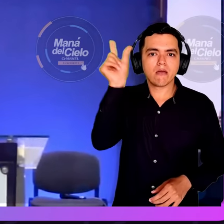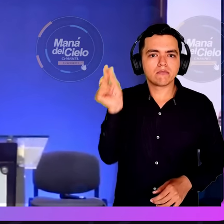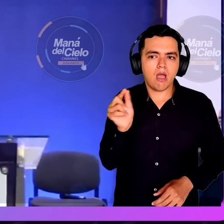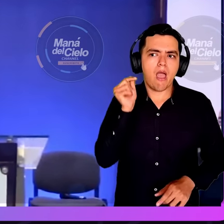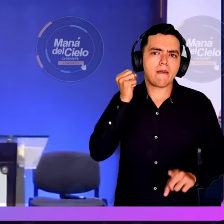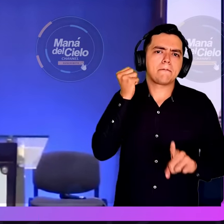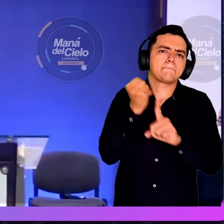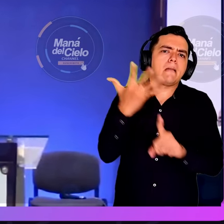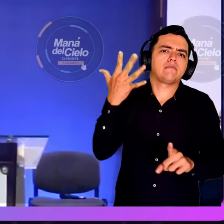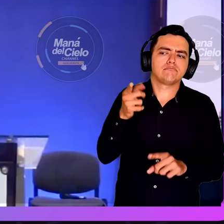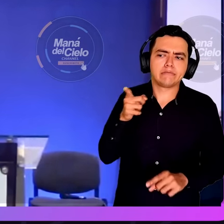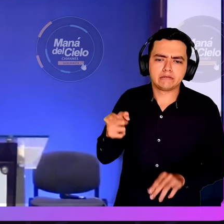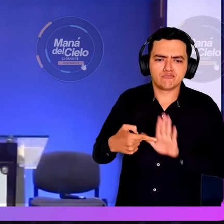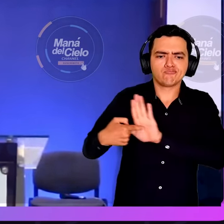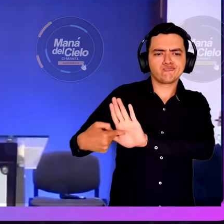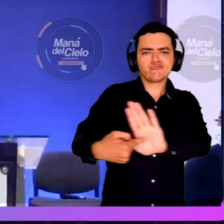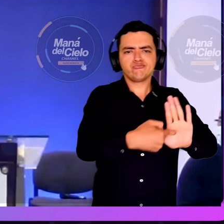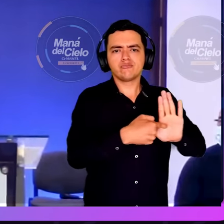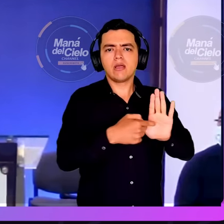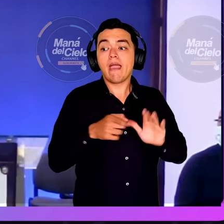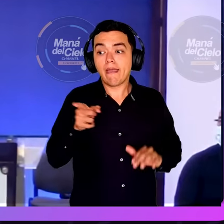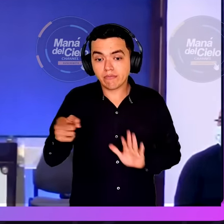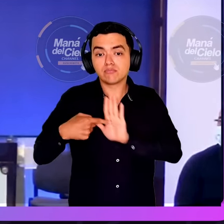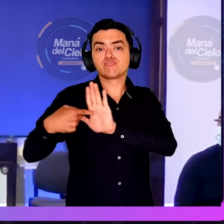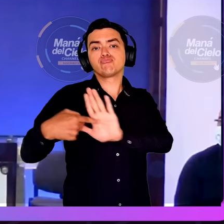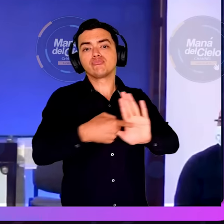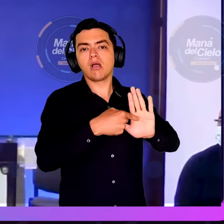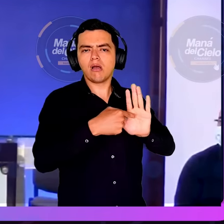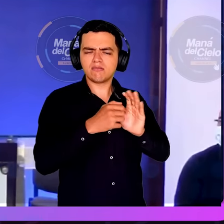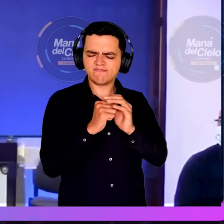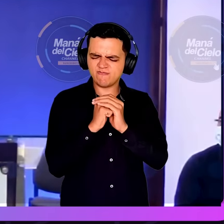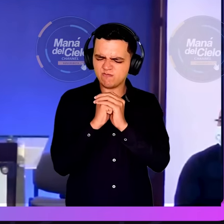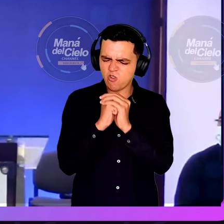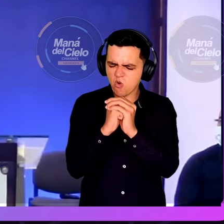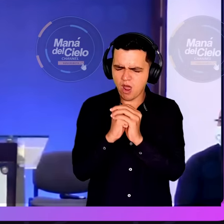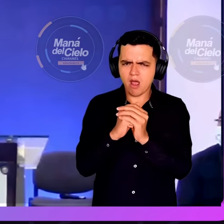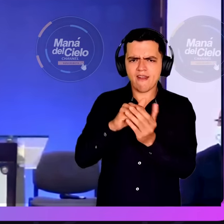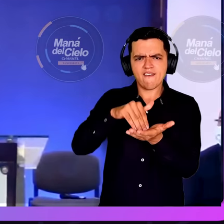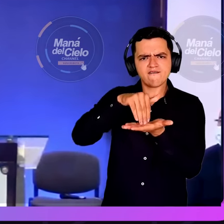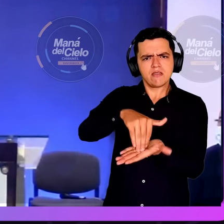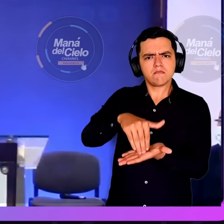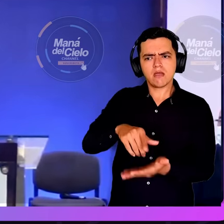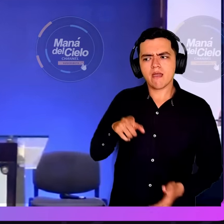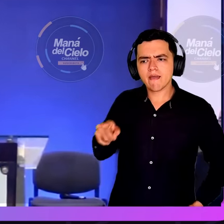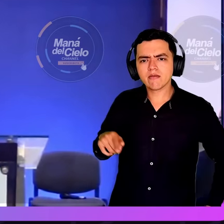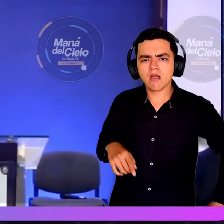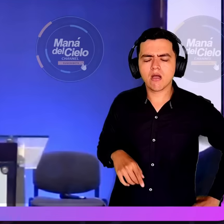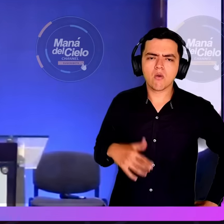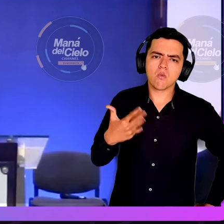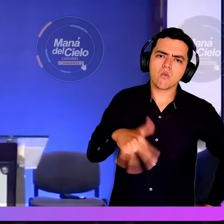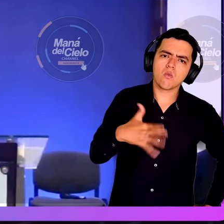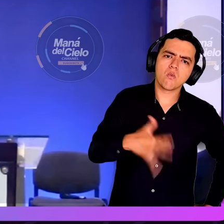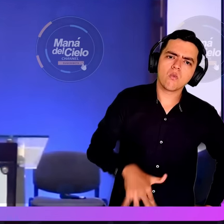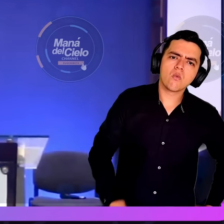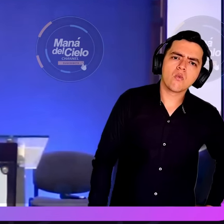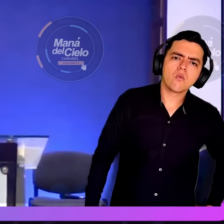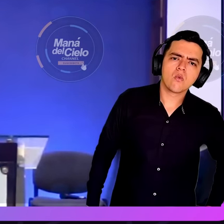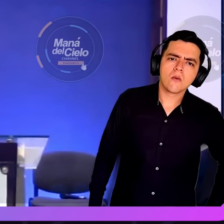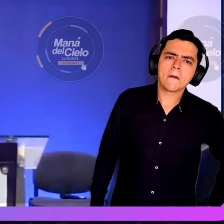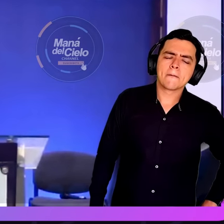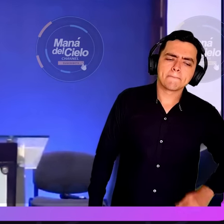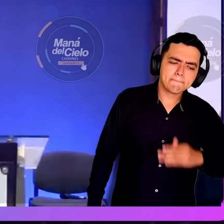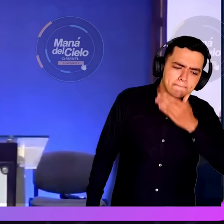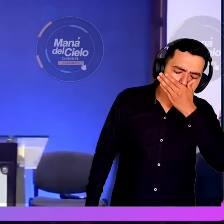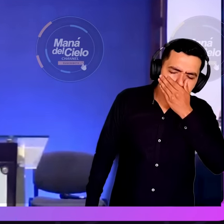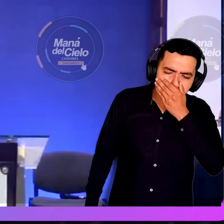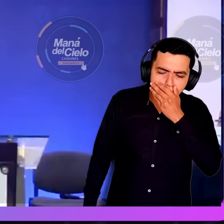si el Señor me sana, gloria a Dios. Si no me quiere sanar, yo le sigo sirviendo. Pues ya Celeste se fue con el Señor, pero dejó una huella, que hubo una mujer en Italia